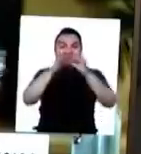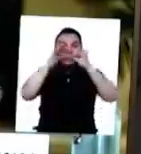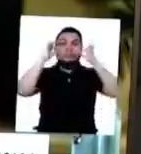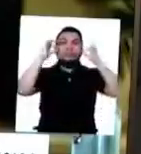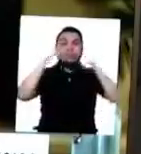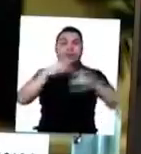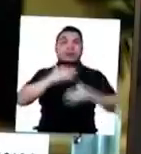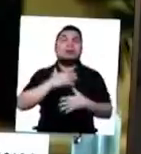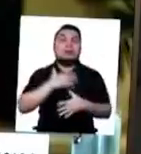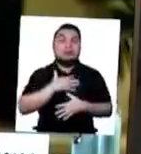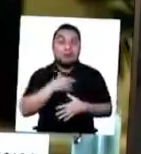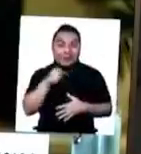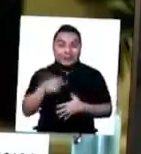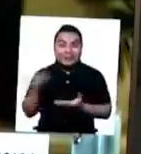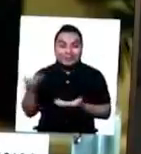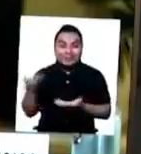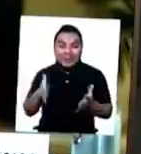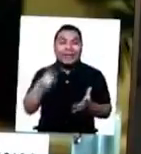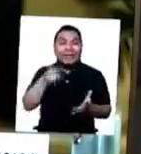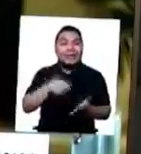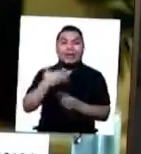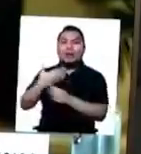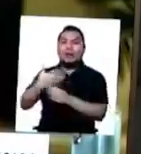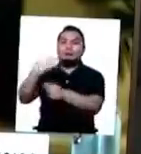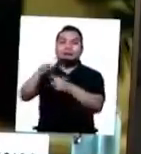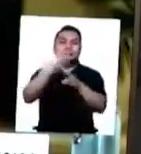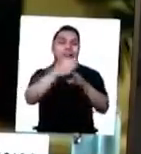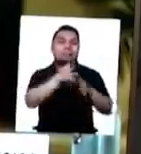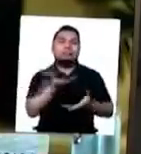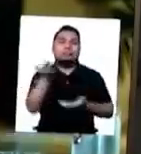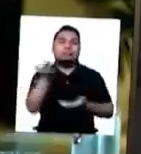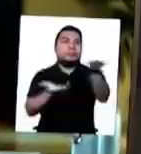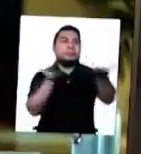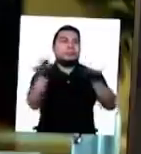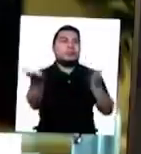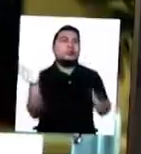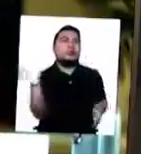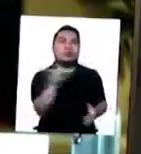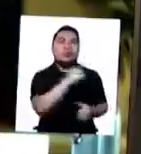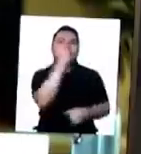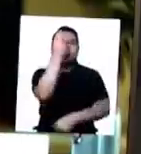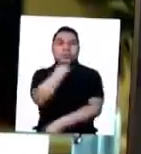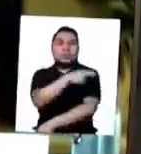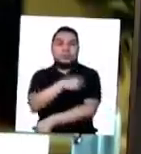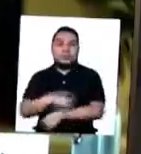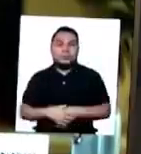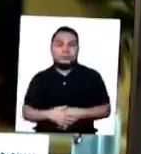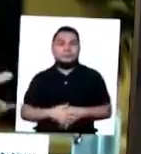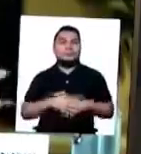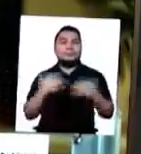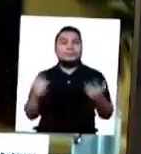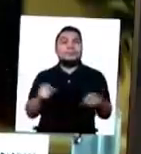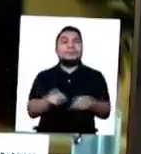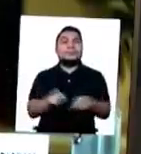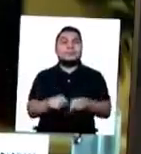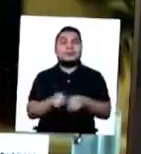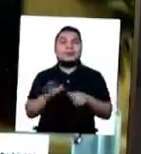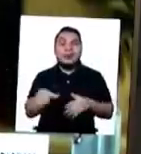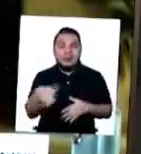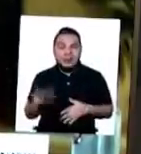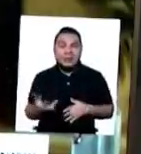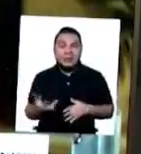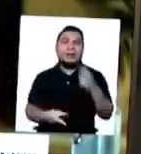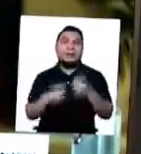Porque lo primero que tendrían que haber hecho, o sea, lo primerito es cuarentena, calabaza, calabaza, cada uno a su casa. Comprar las